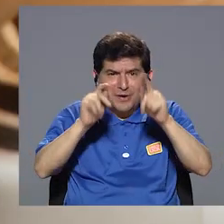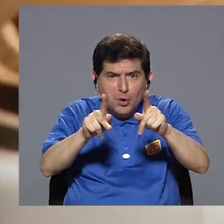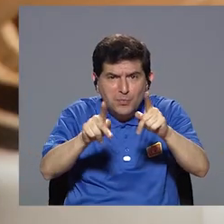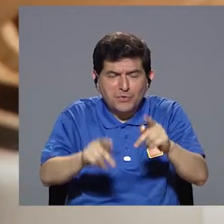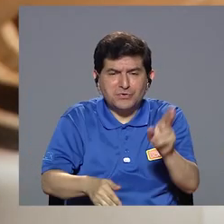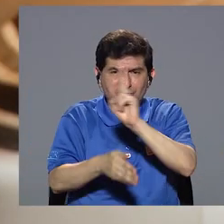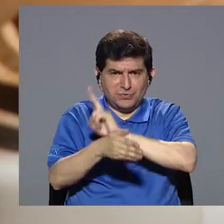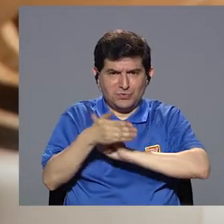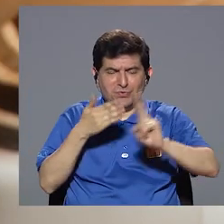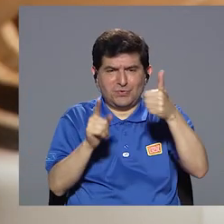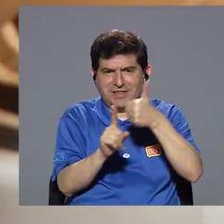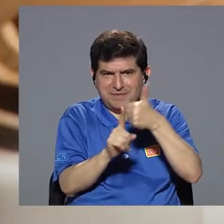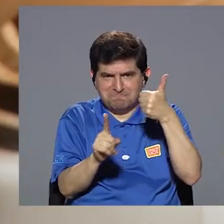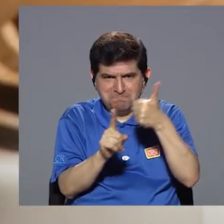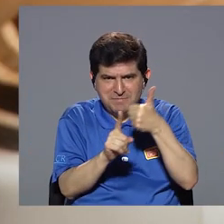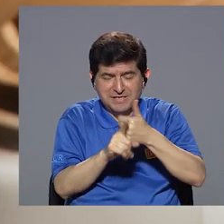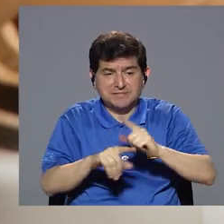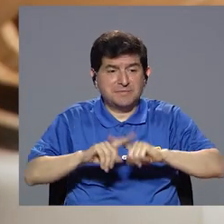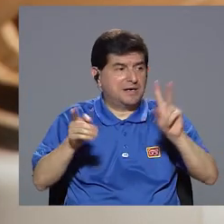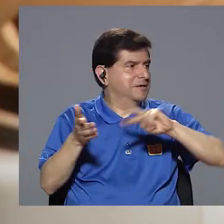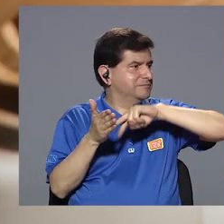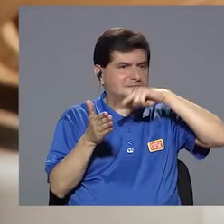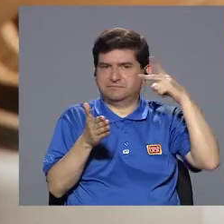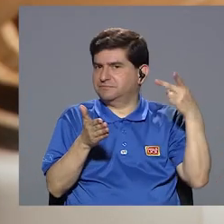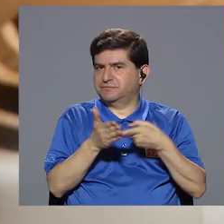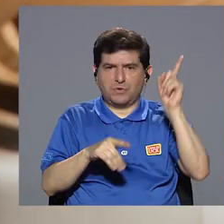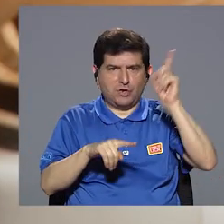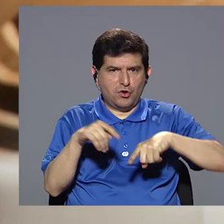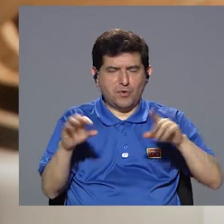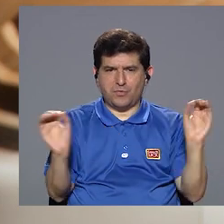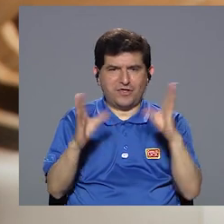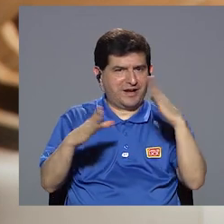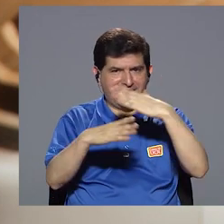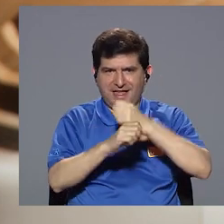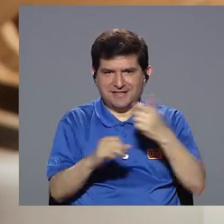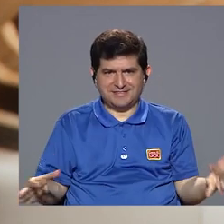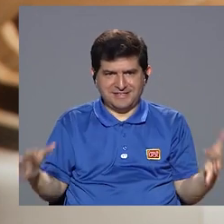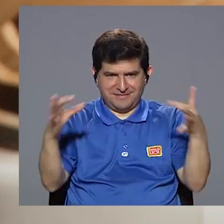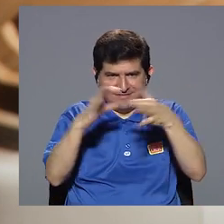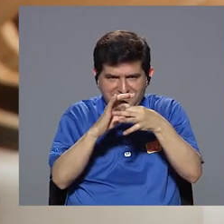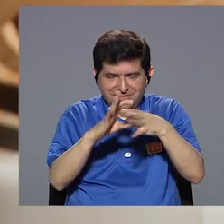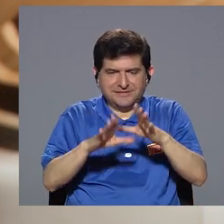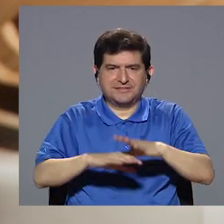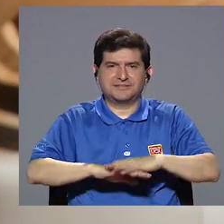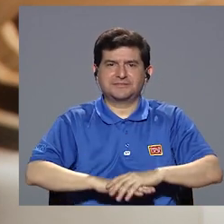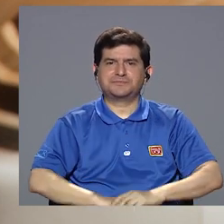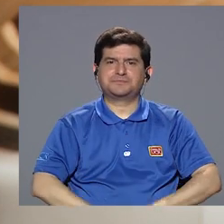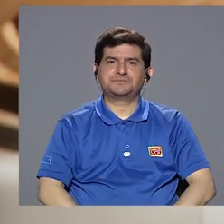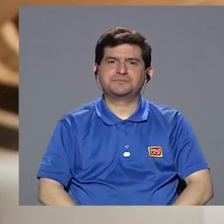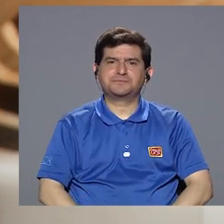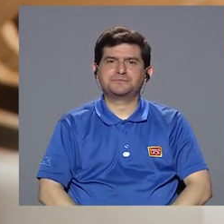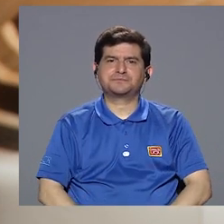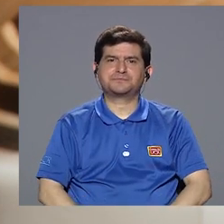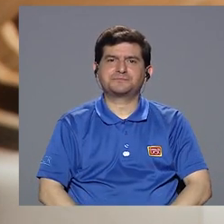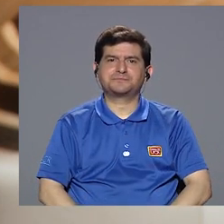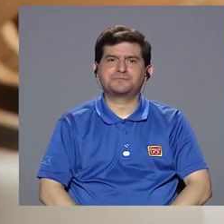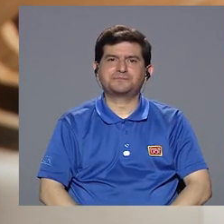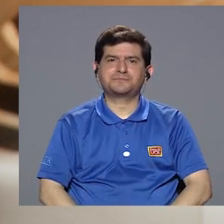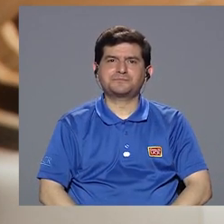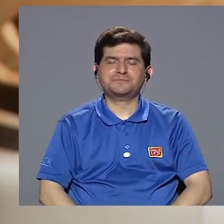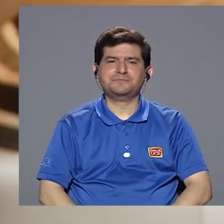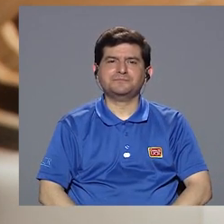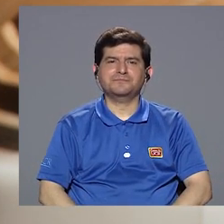a las posibilidades de las universidades pero no quiere decir que no podamos hacer nada con respecto a ello